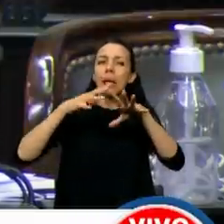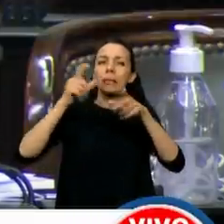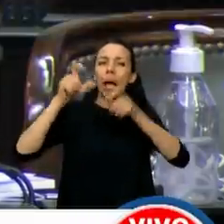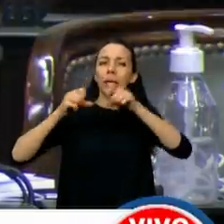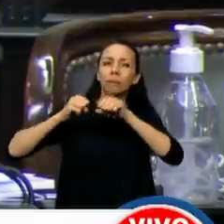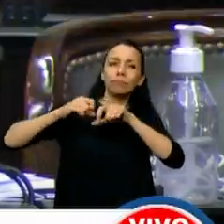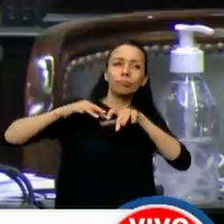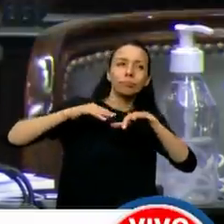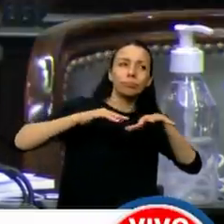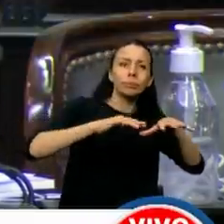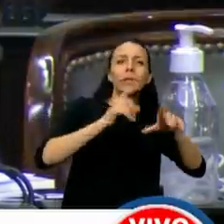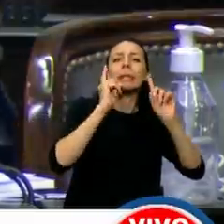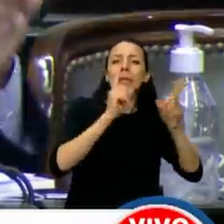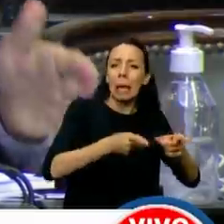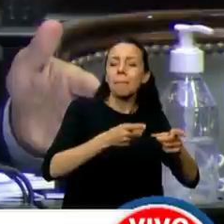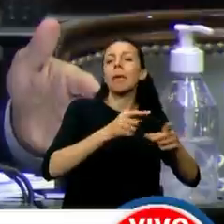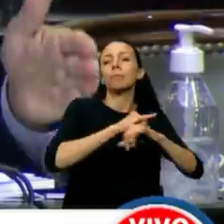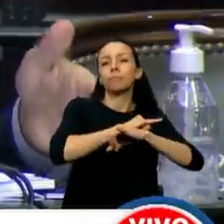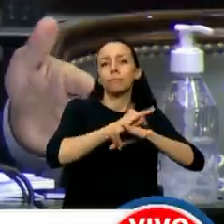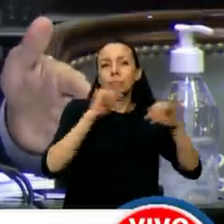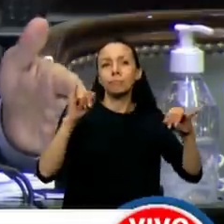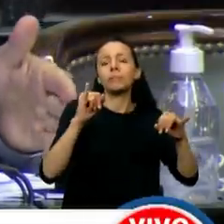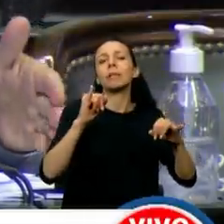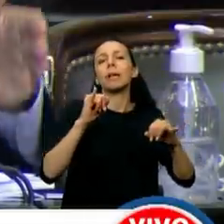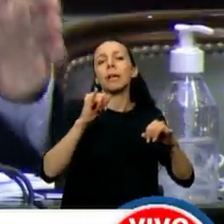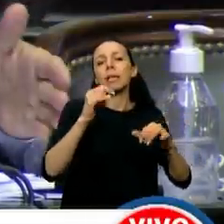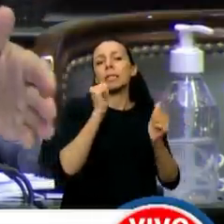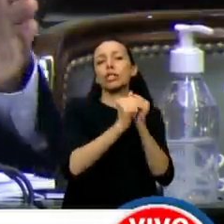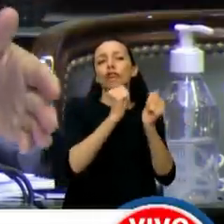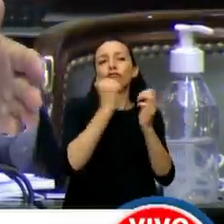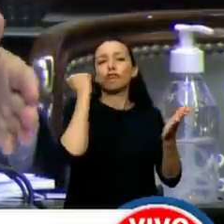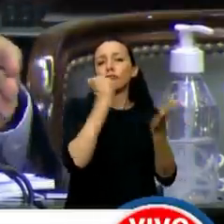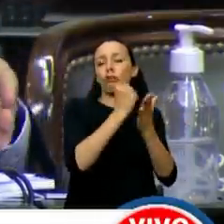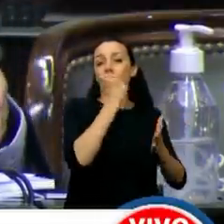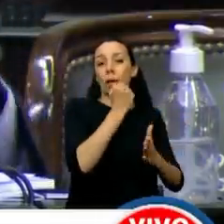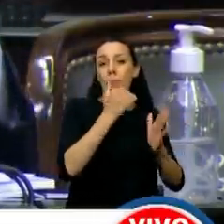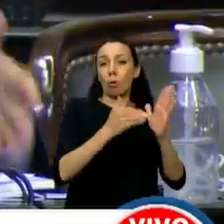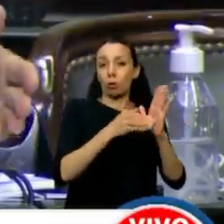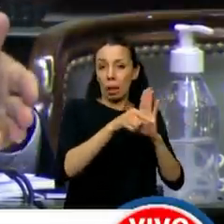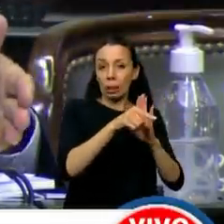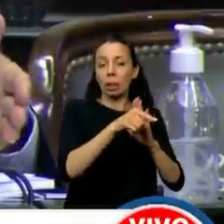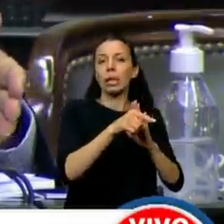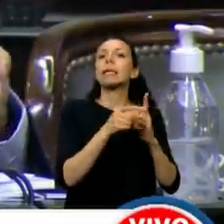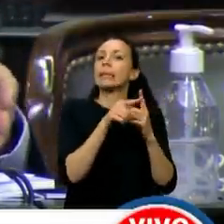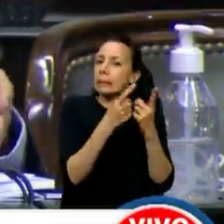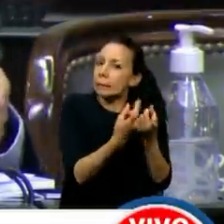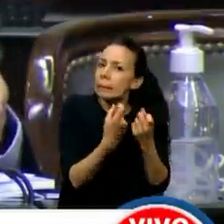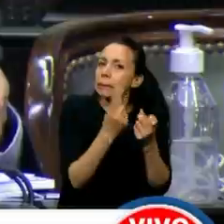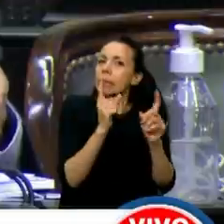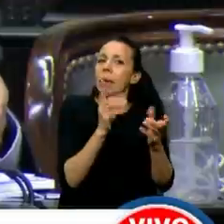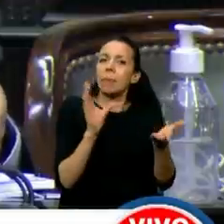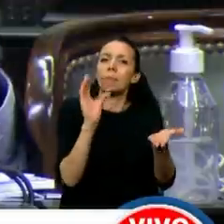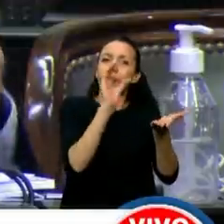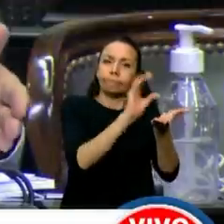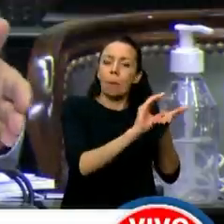también declarada patrimonio histórico afectada por el paso del tiempo y que necesita una asignación presupuestaria para ser